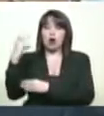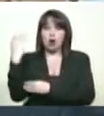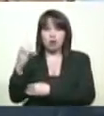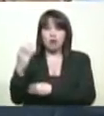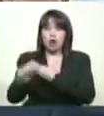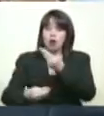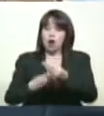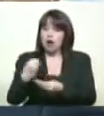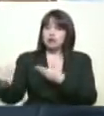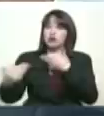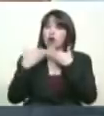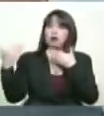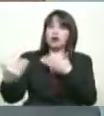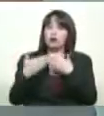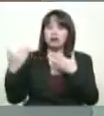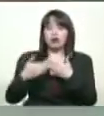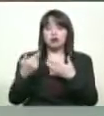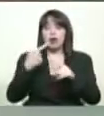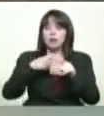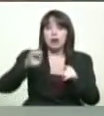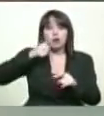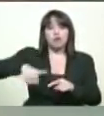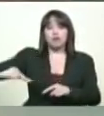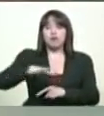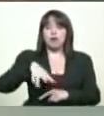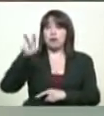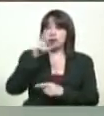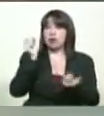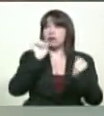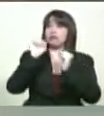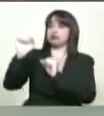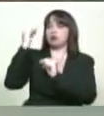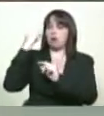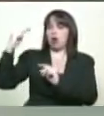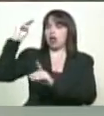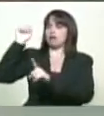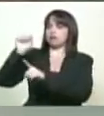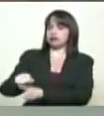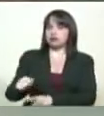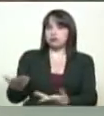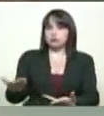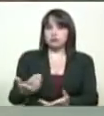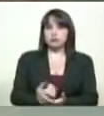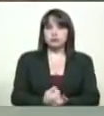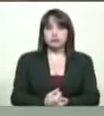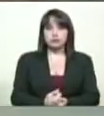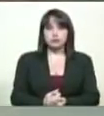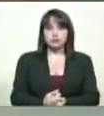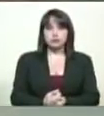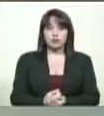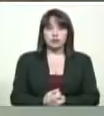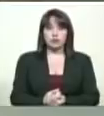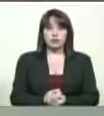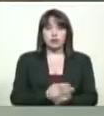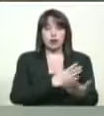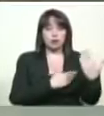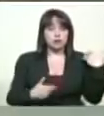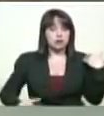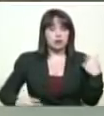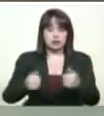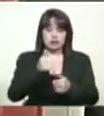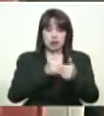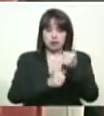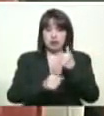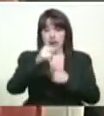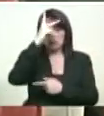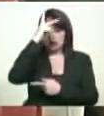nuestro pueblo los derrota con su moral hemos avanzado vicepresidente tarek garantice usted